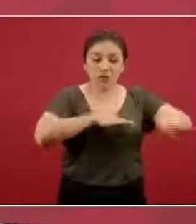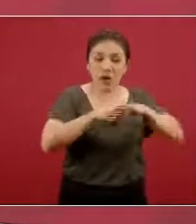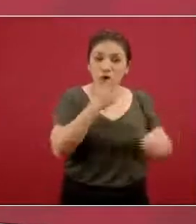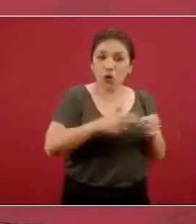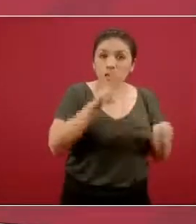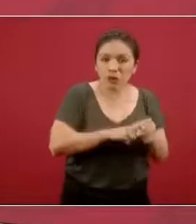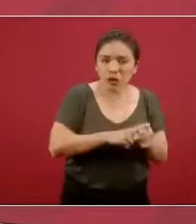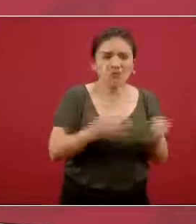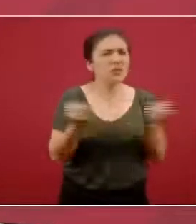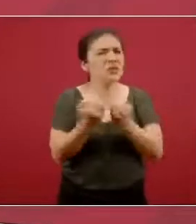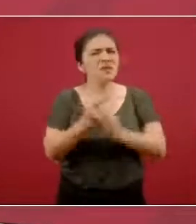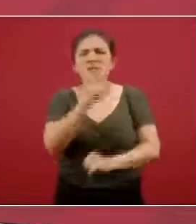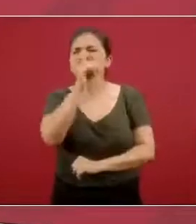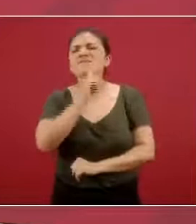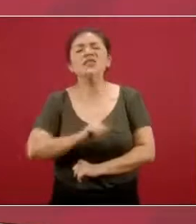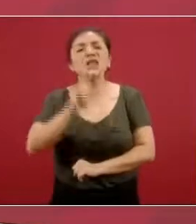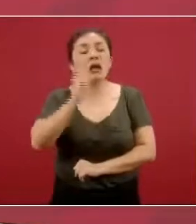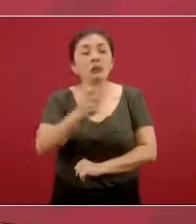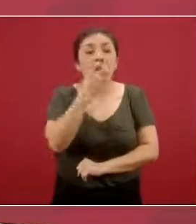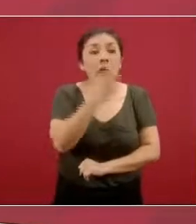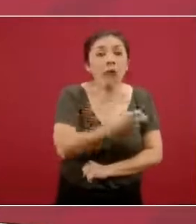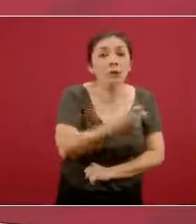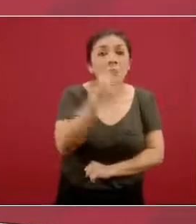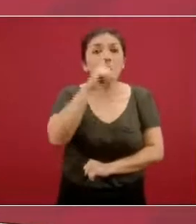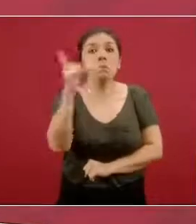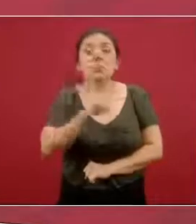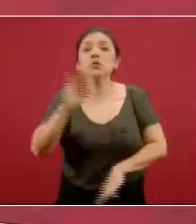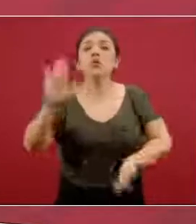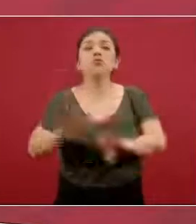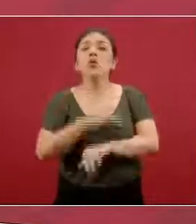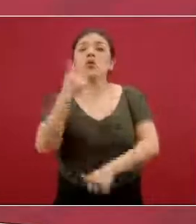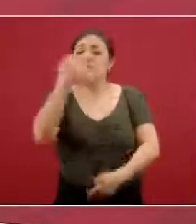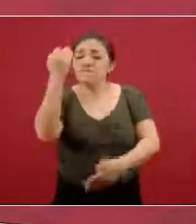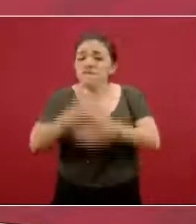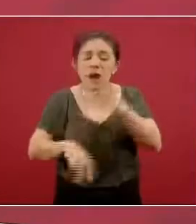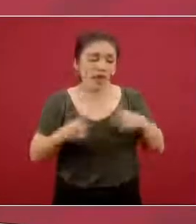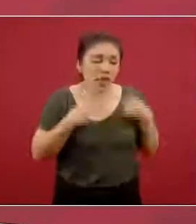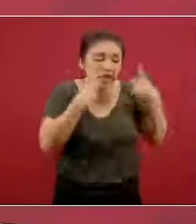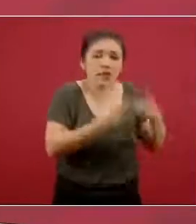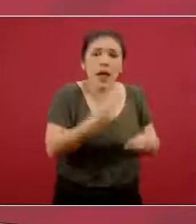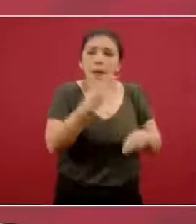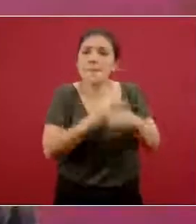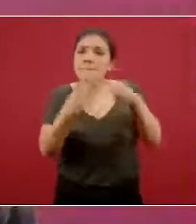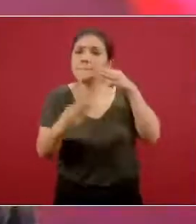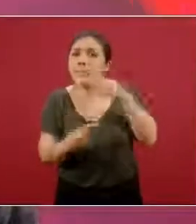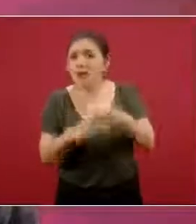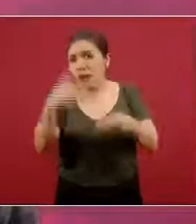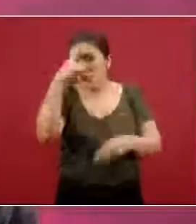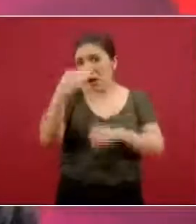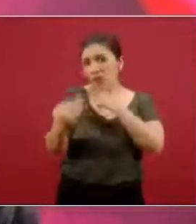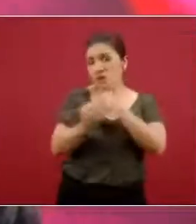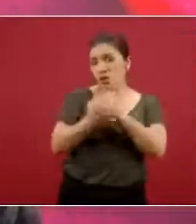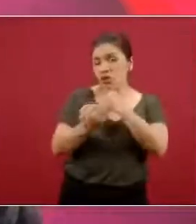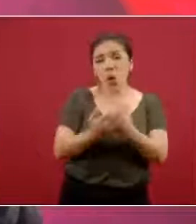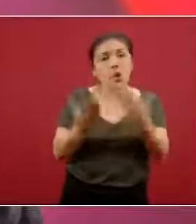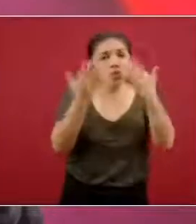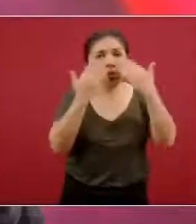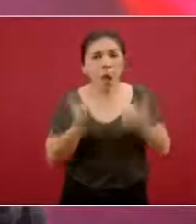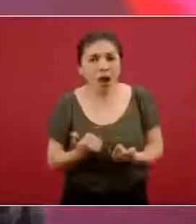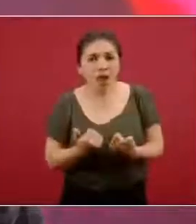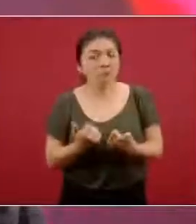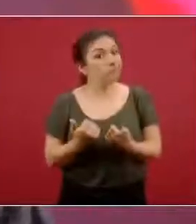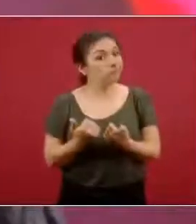más falsa la idea de que esto es consecuencia de que no se le proveyó al personal de salud del equipo de protección